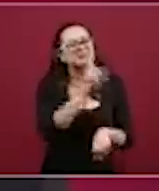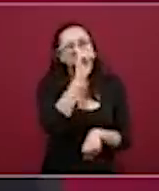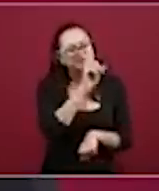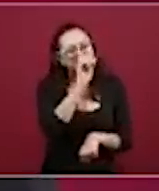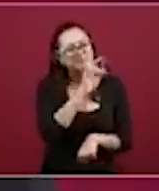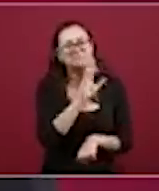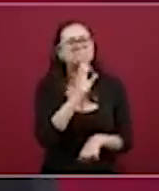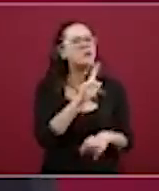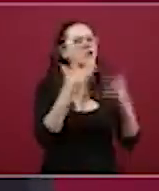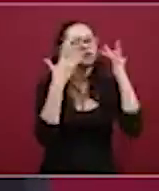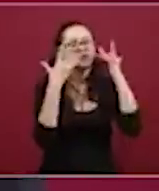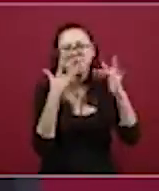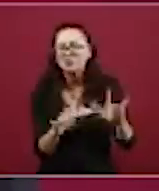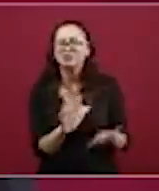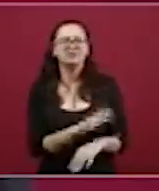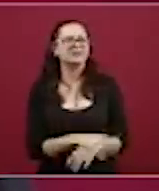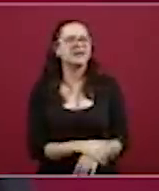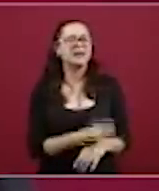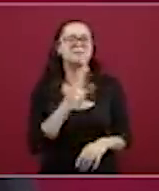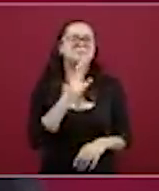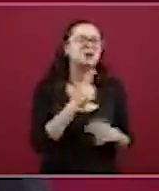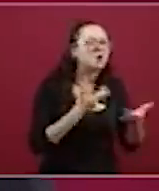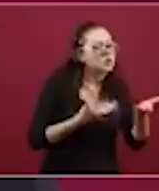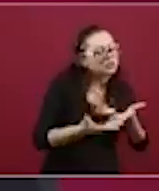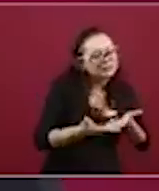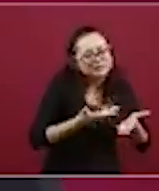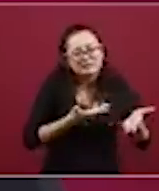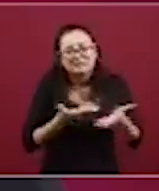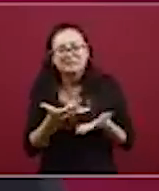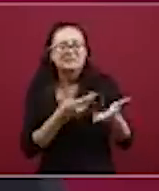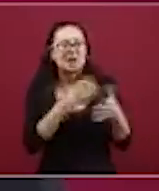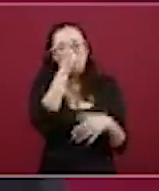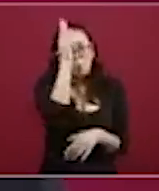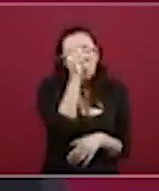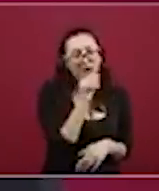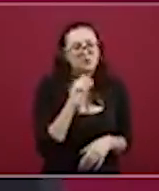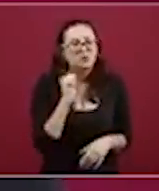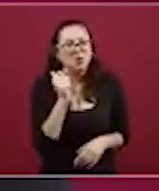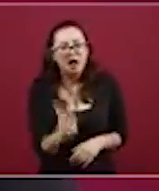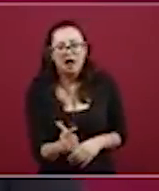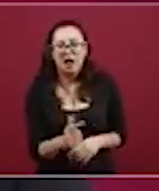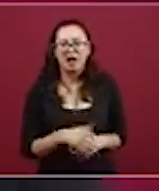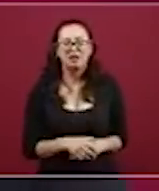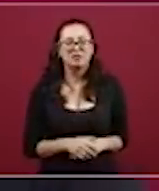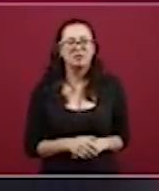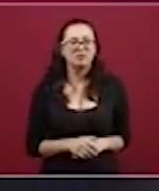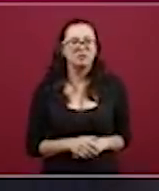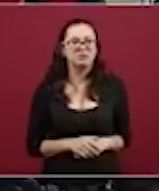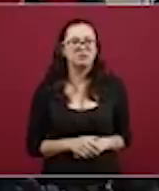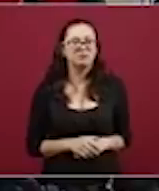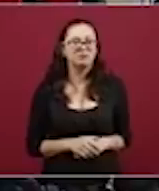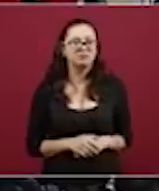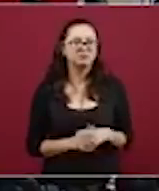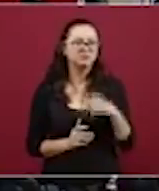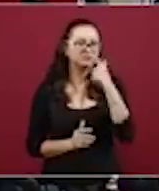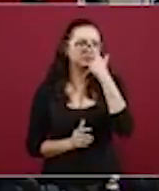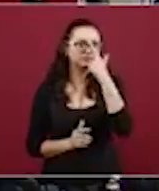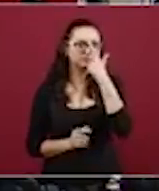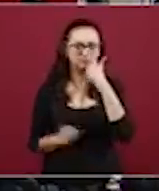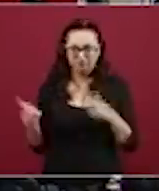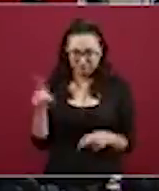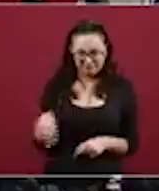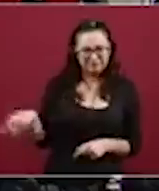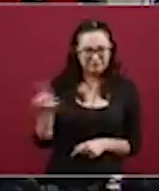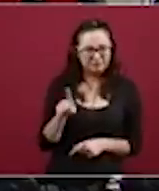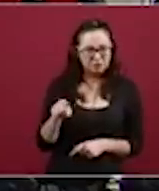de que negociara, de que era lo mejor. No lo estaban